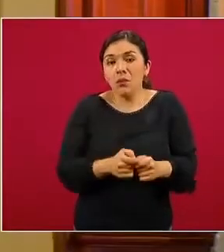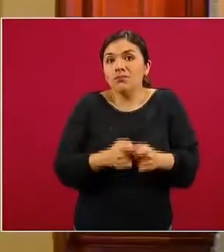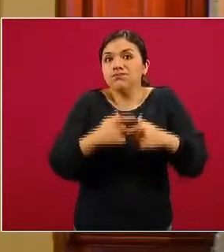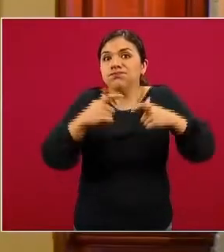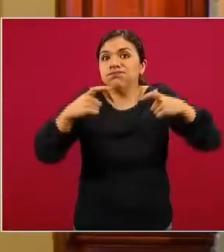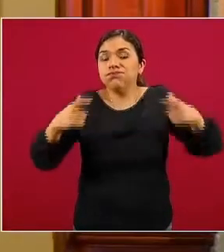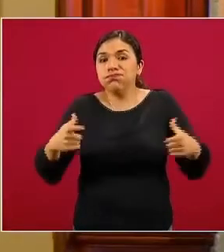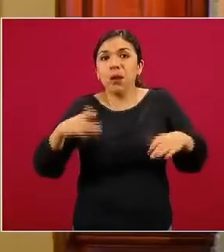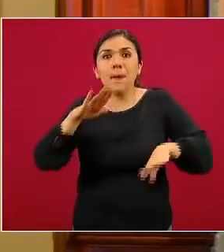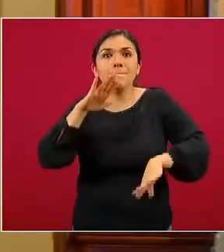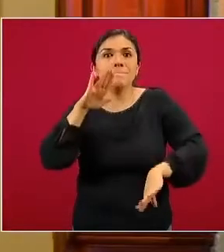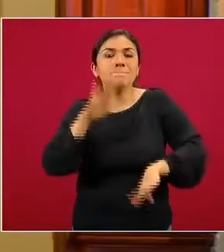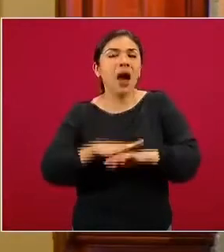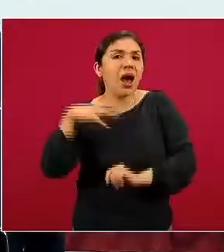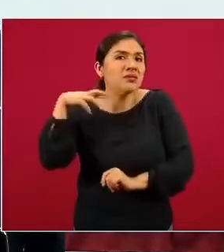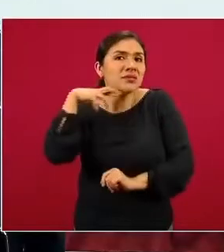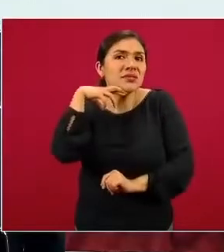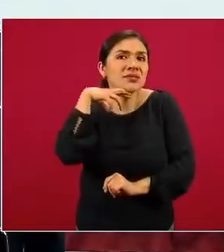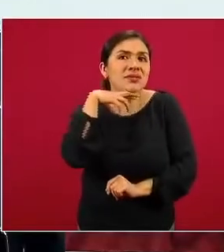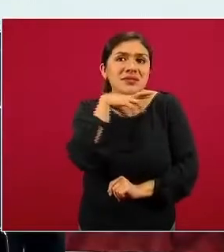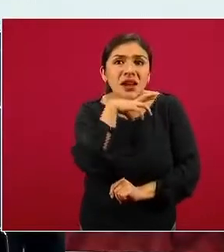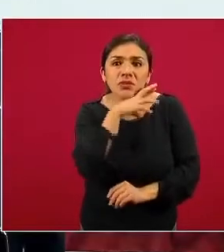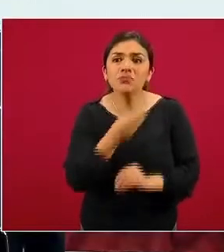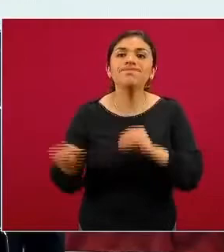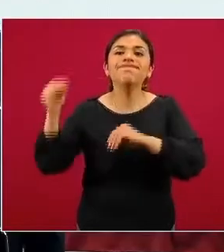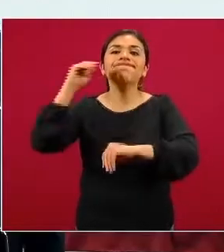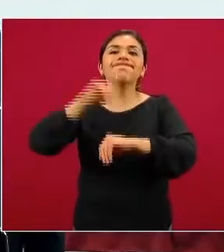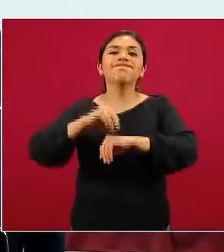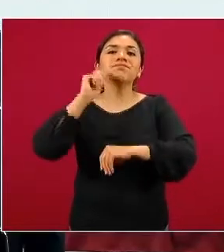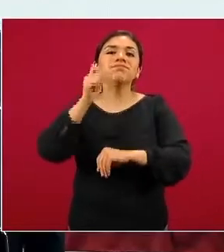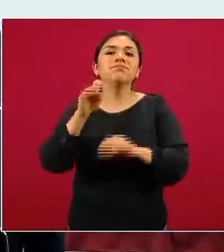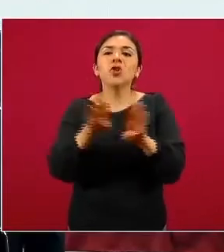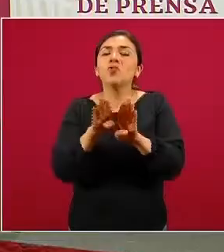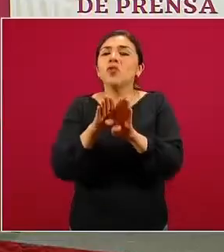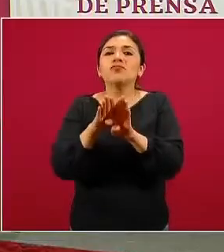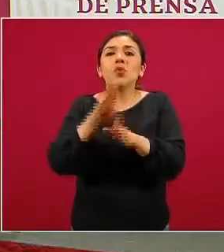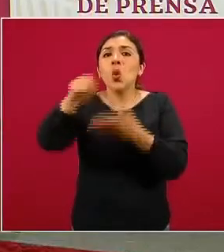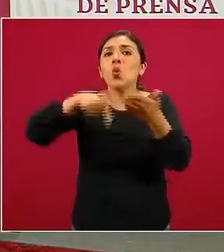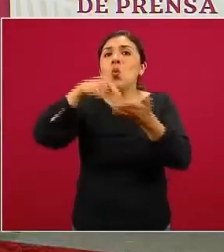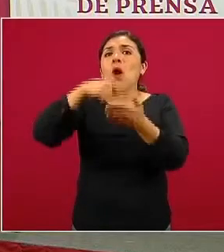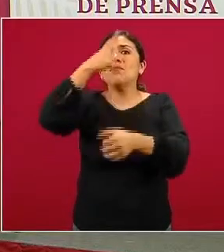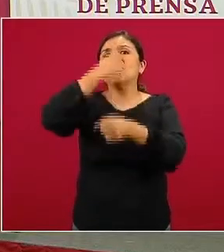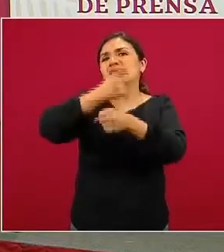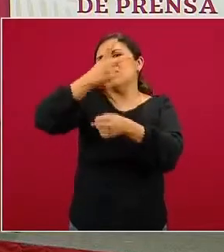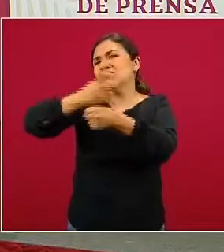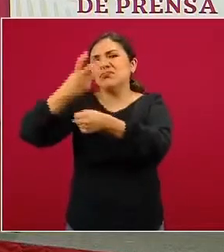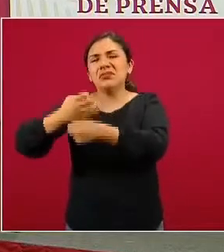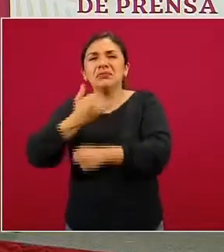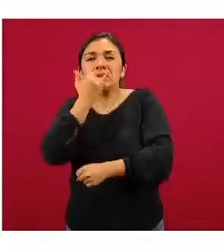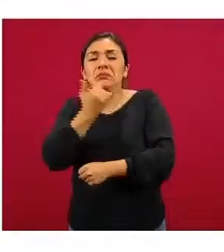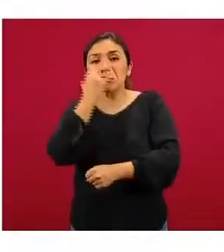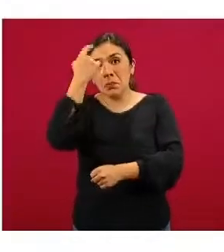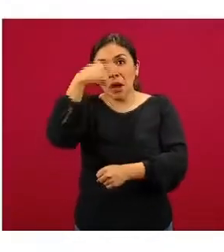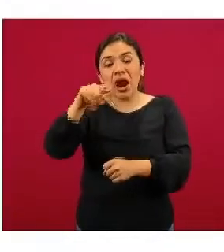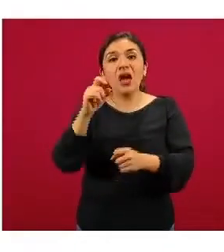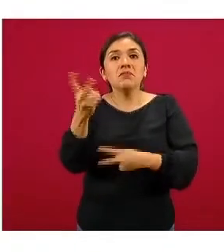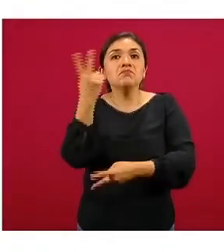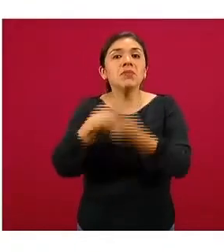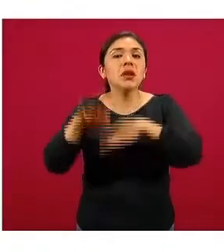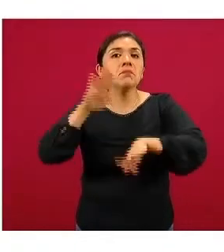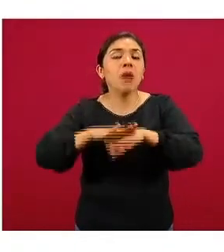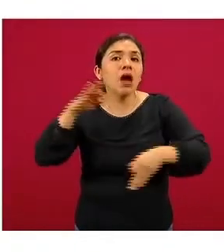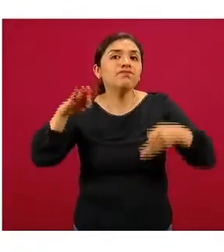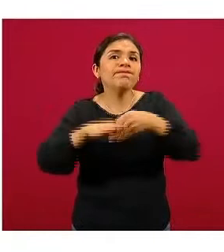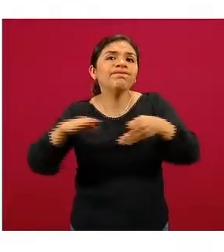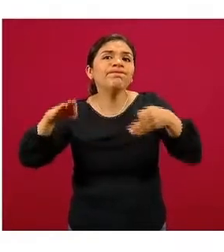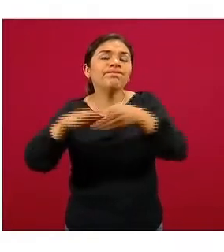crecimiento exponencial muy rápido, colocándose en los primeros lugares, sobre todo de tasa de incidencia